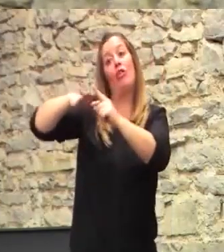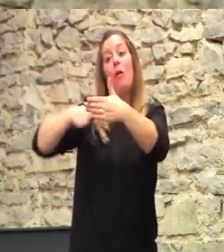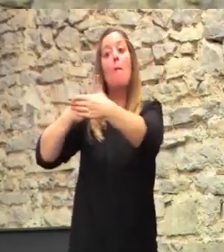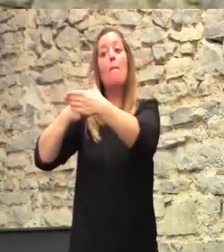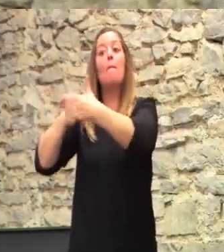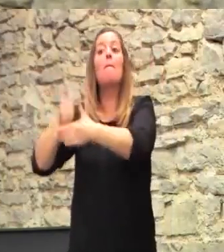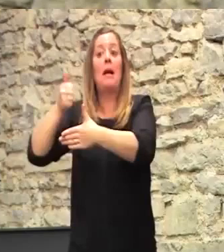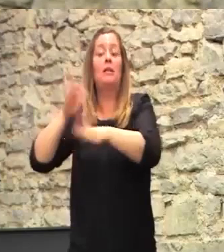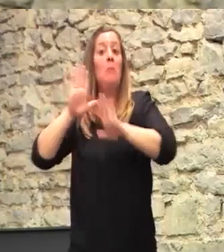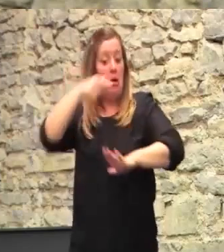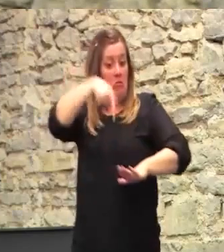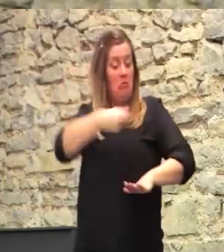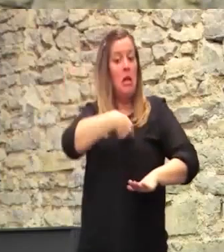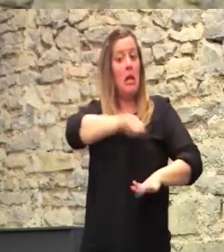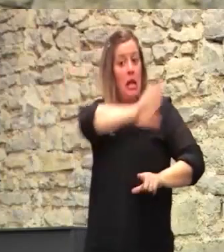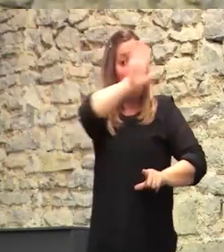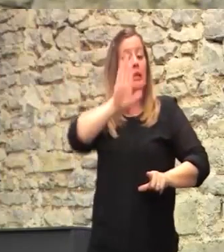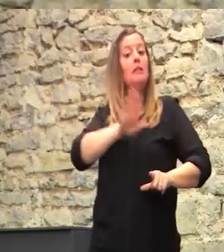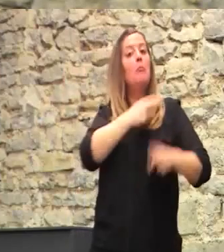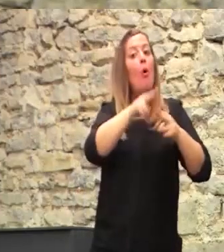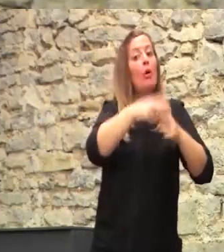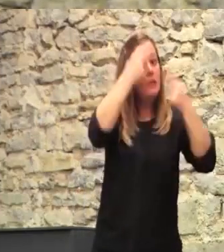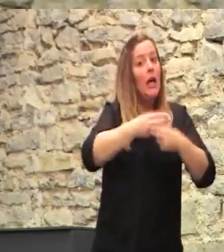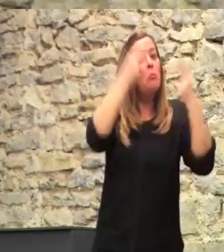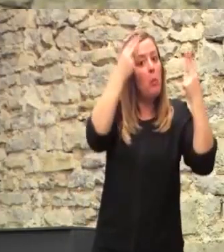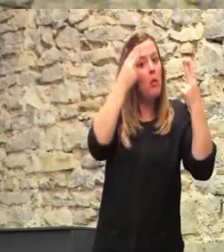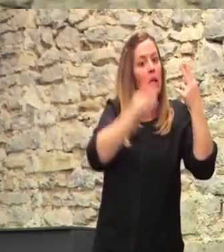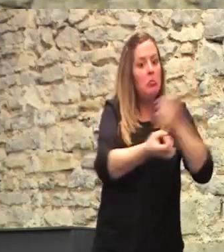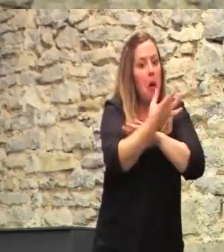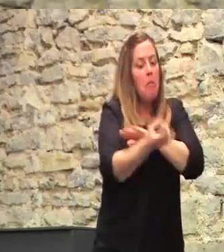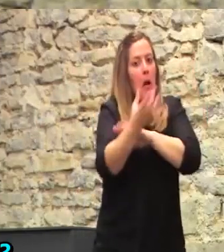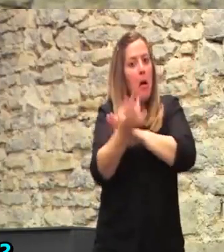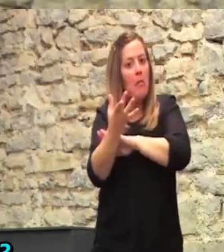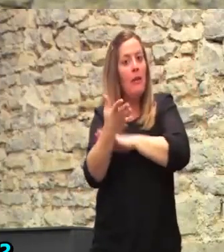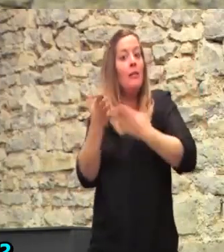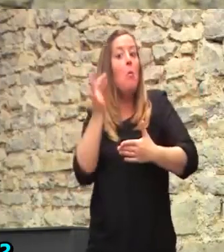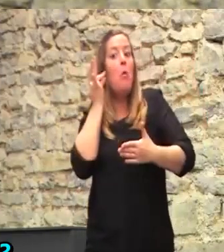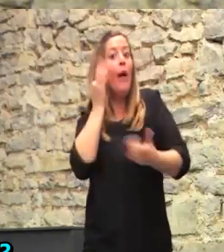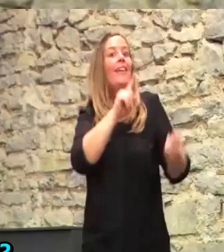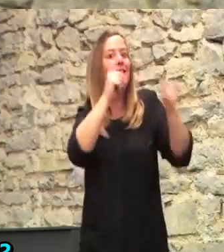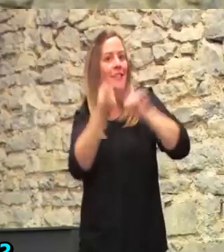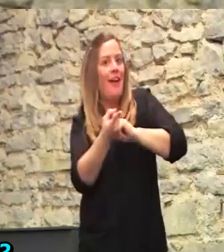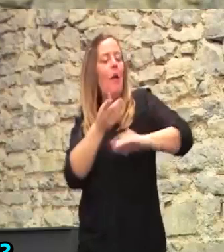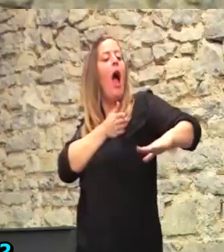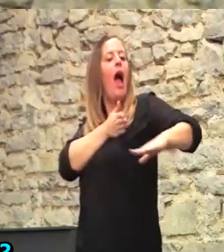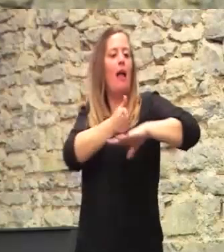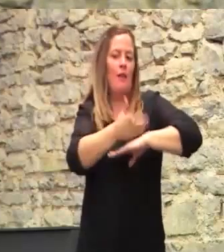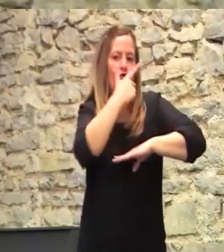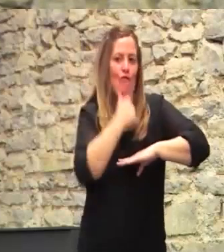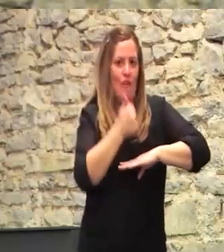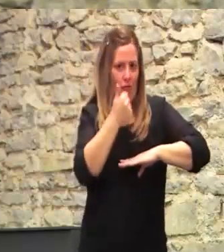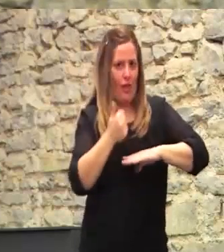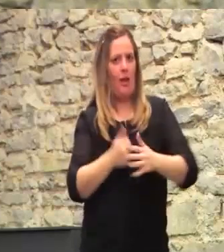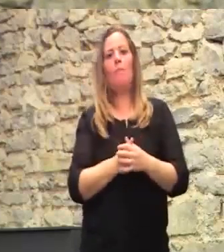políticas públicas que favorecen todo esto hay más mujeres que tienen acceso a este cambio entonces qué pasó con estas políticas públicas